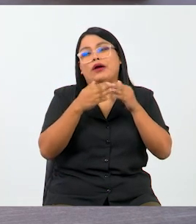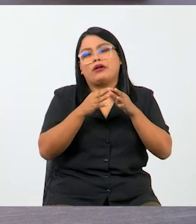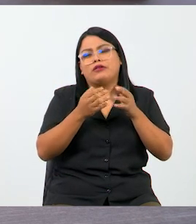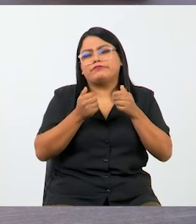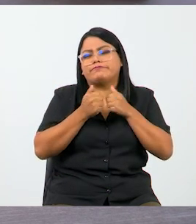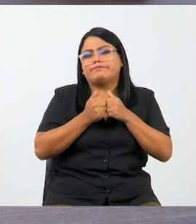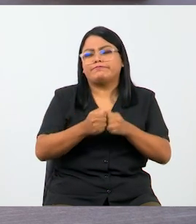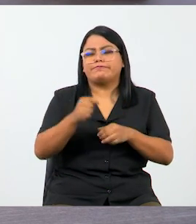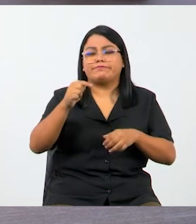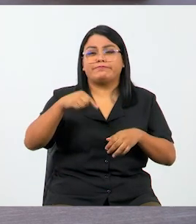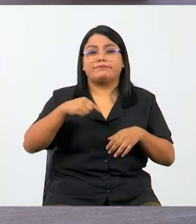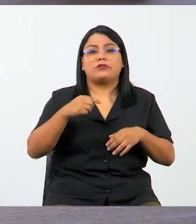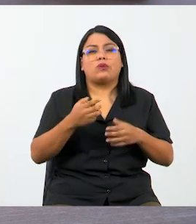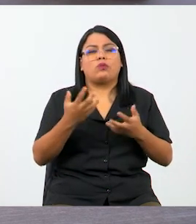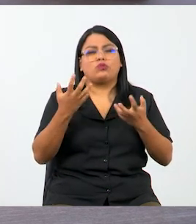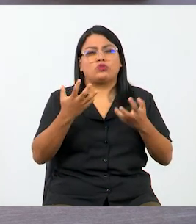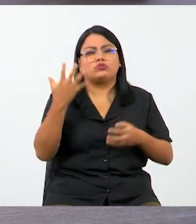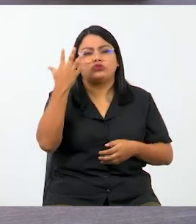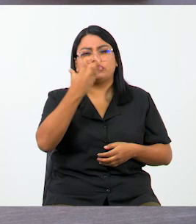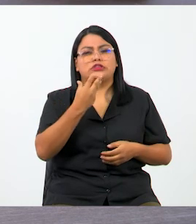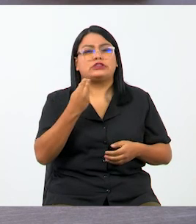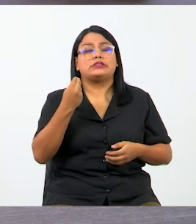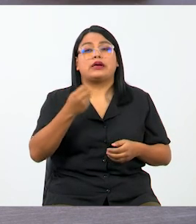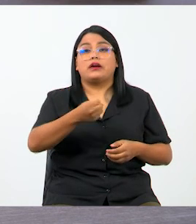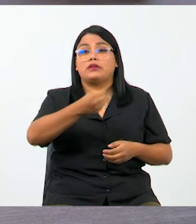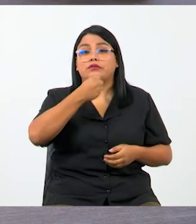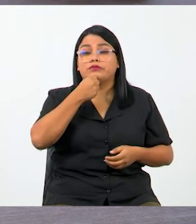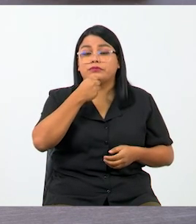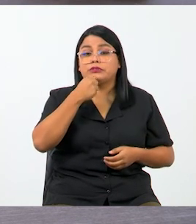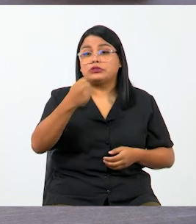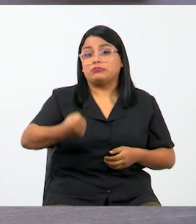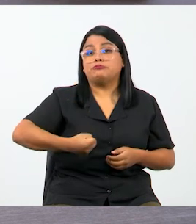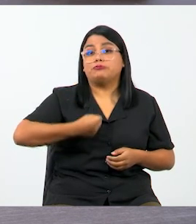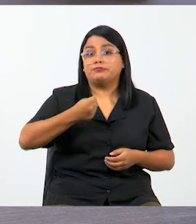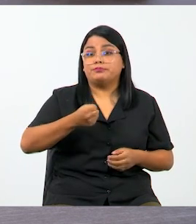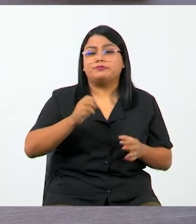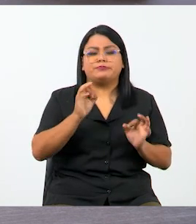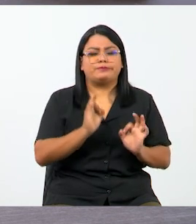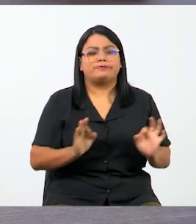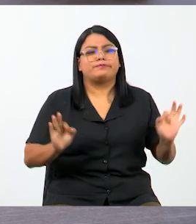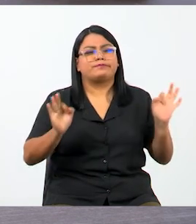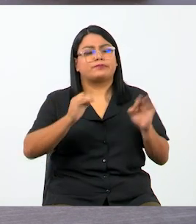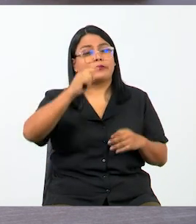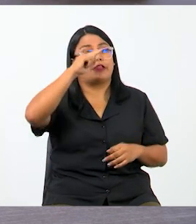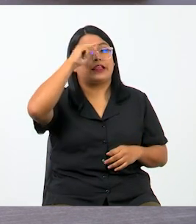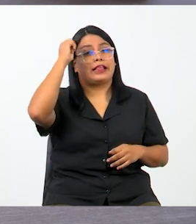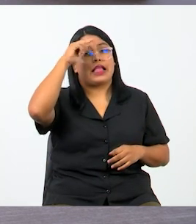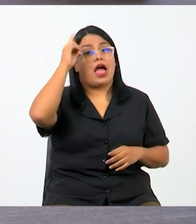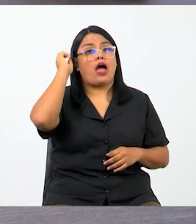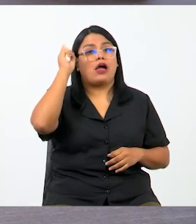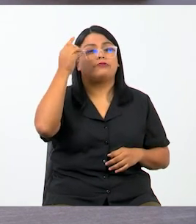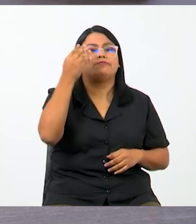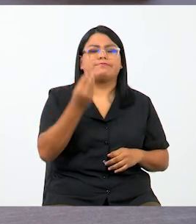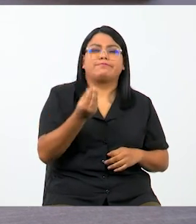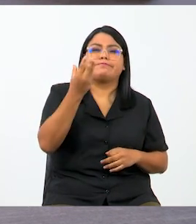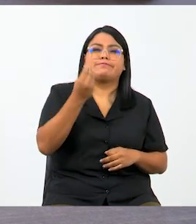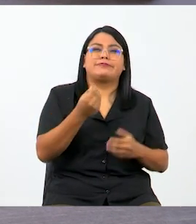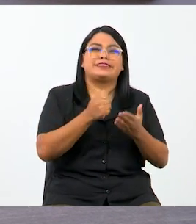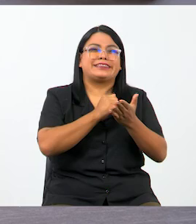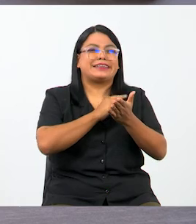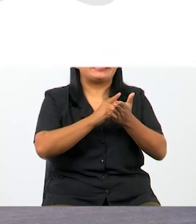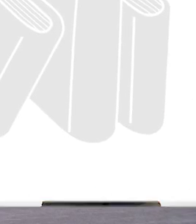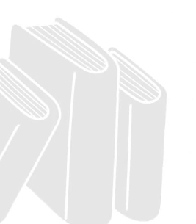valiosa información que sin duda nos hará mejorar nuestra labor docente día a día en nuestras escuelas. Hasta la próxima.